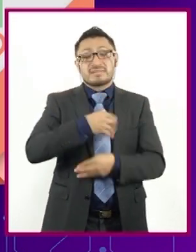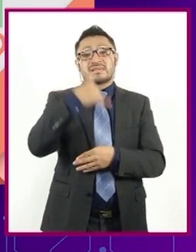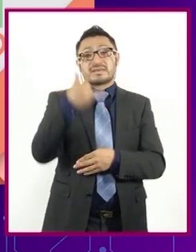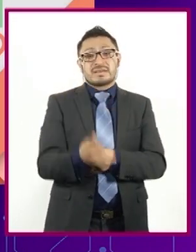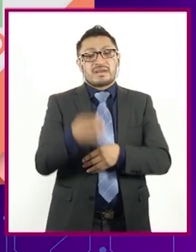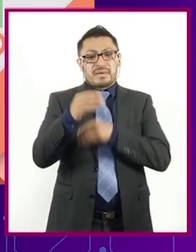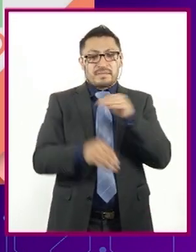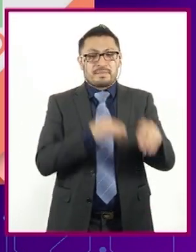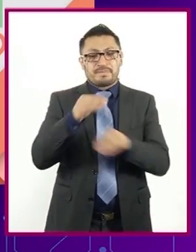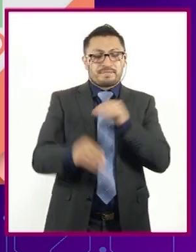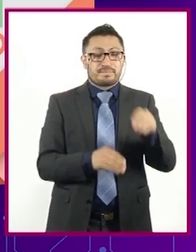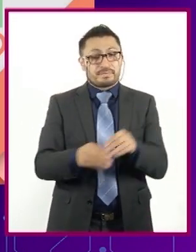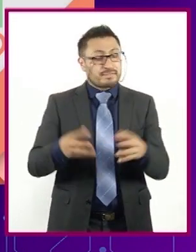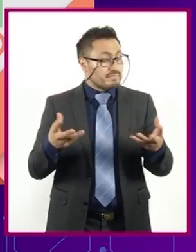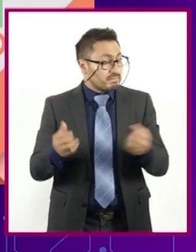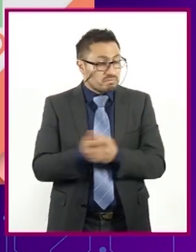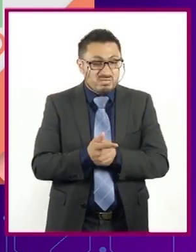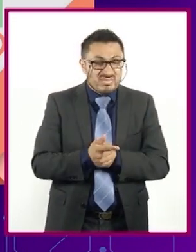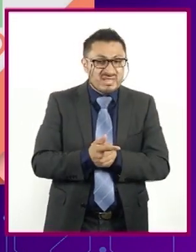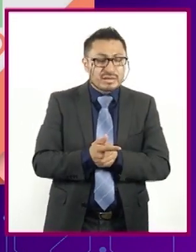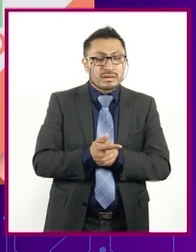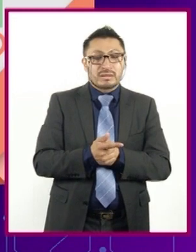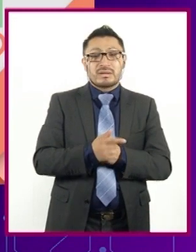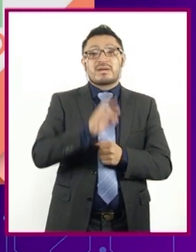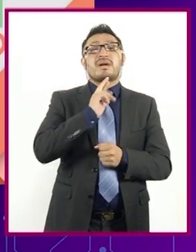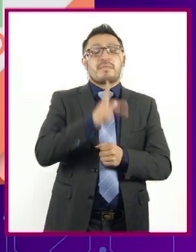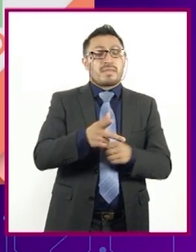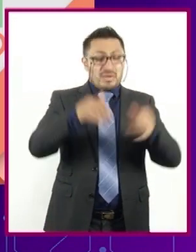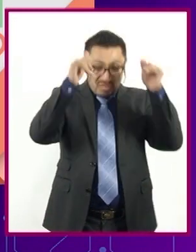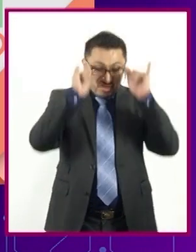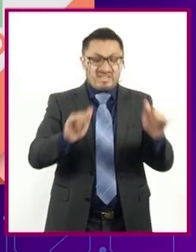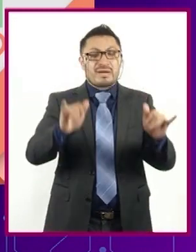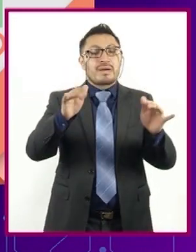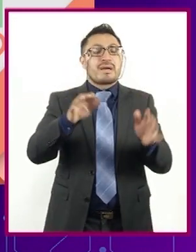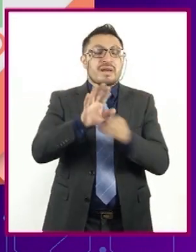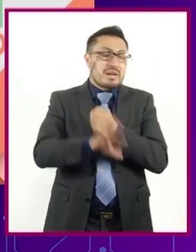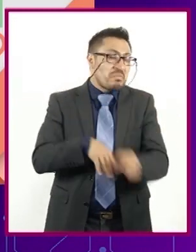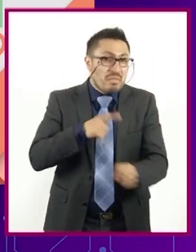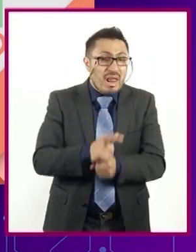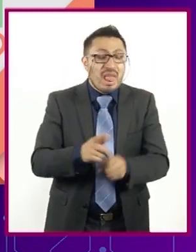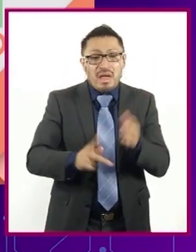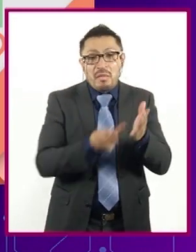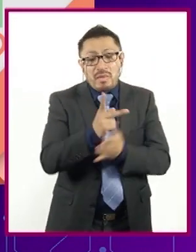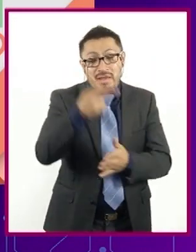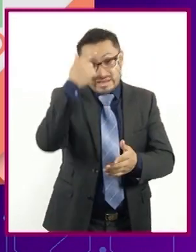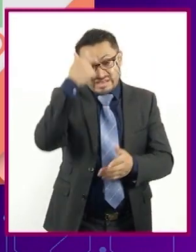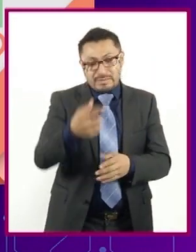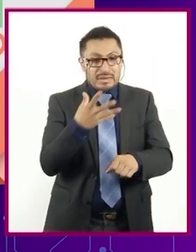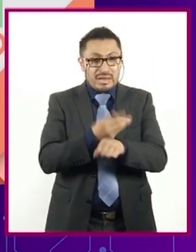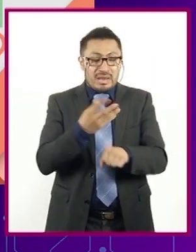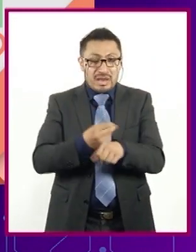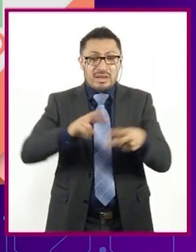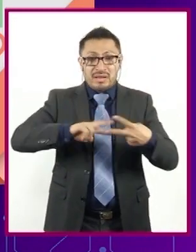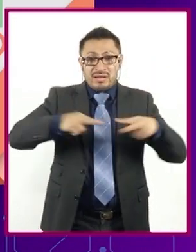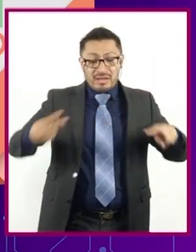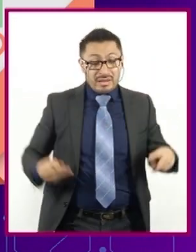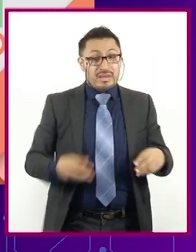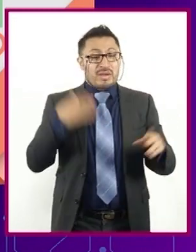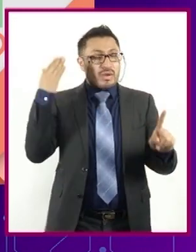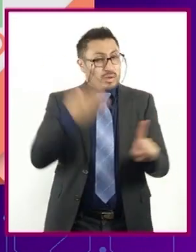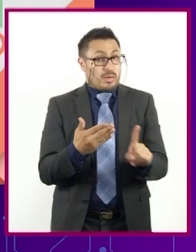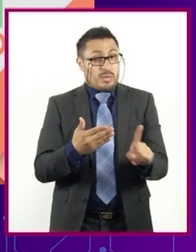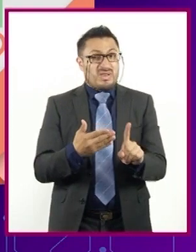la fabricación de compuestos, la mejora de ganado y plantas, hasta para corregir genes con fines curativos y